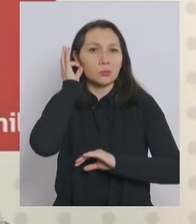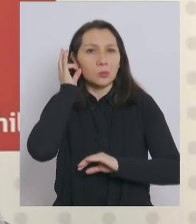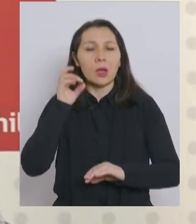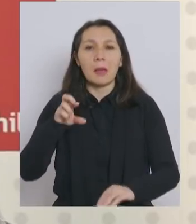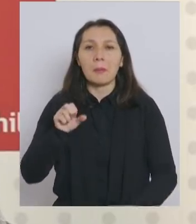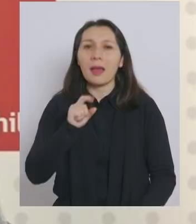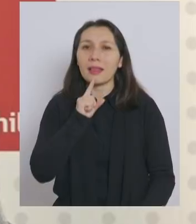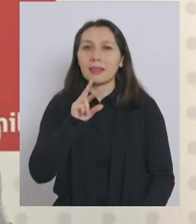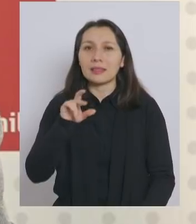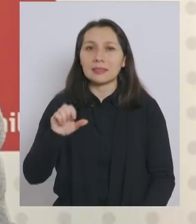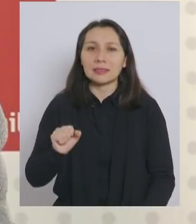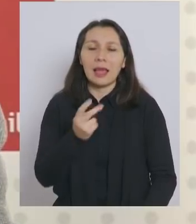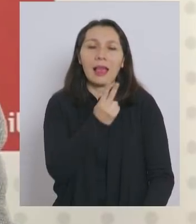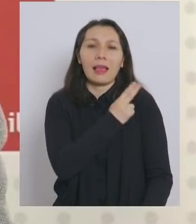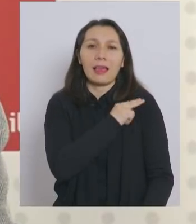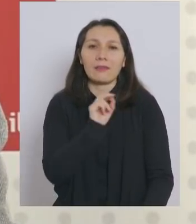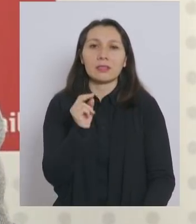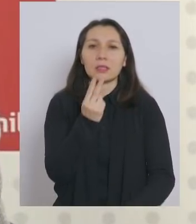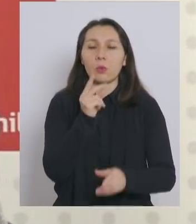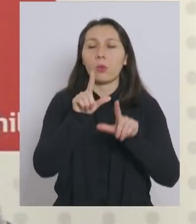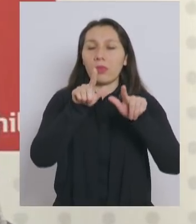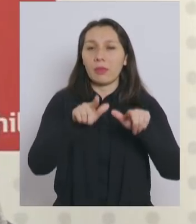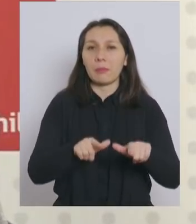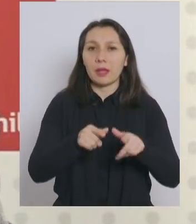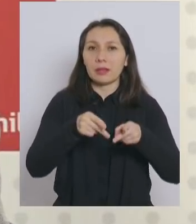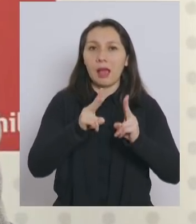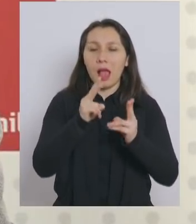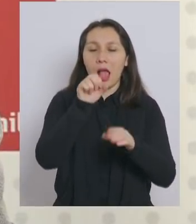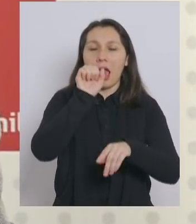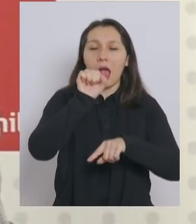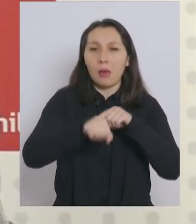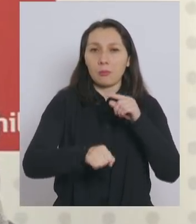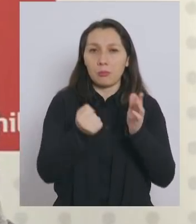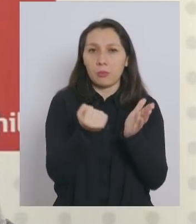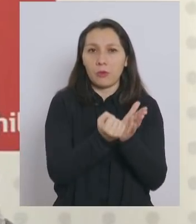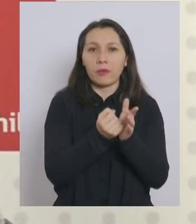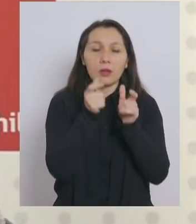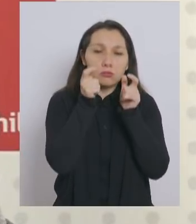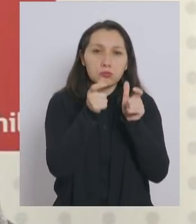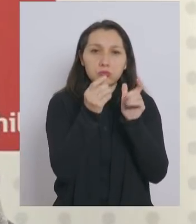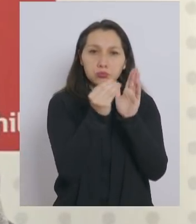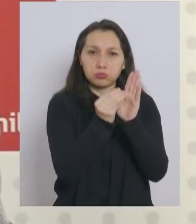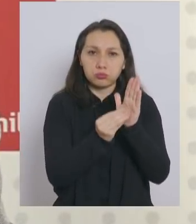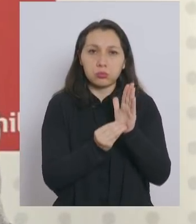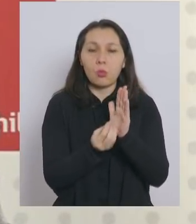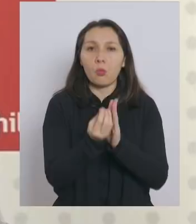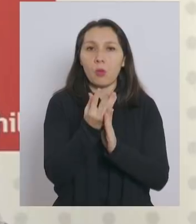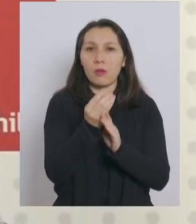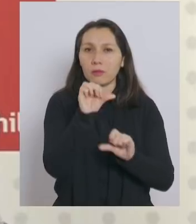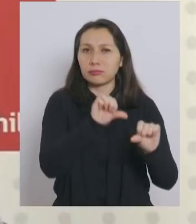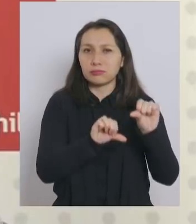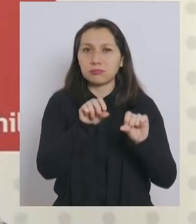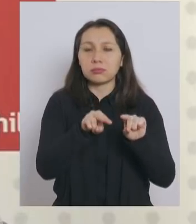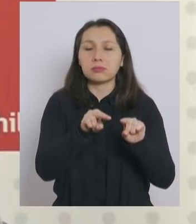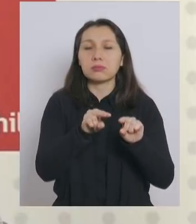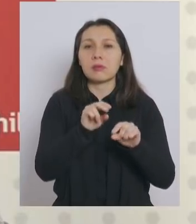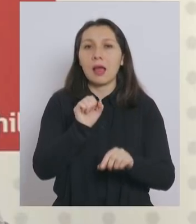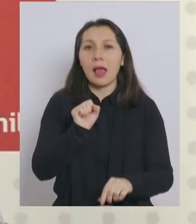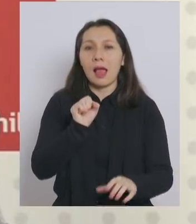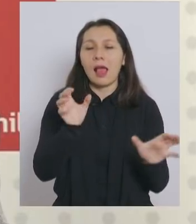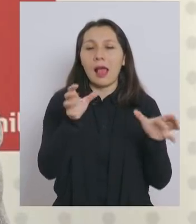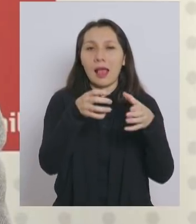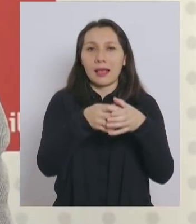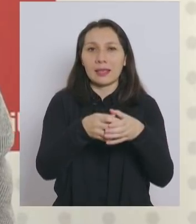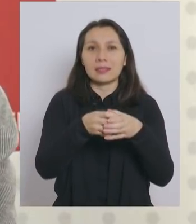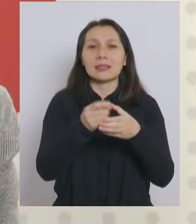Sepúlveda, repito, jefa del Subdepartamento de Autorizaciones y Registro de Productos Nuevos y Biológicos de la Agencia Nacional de Medicamentos